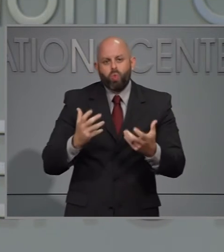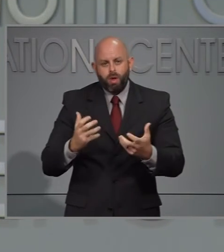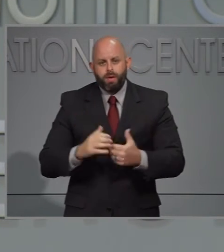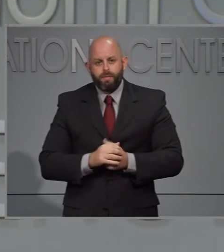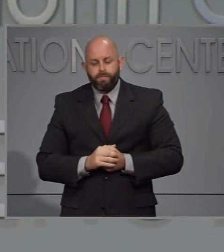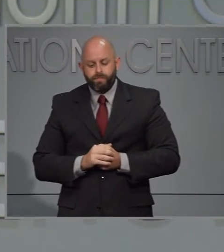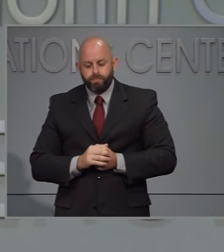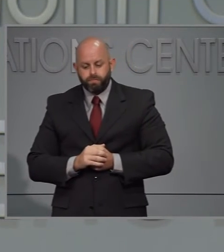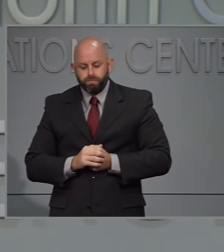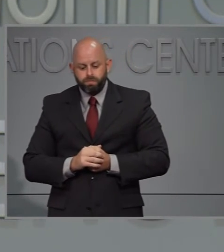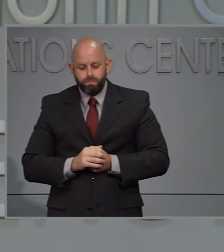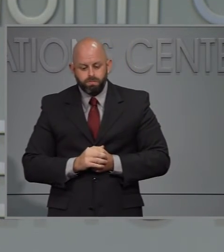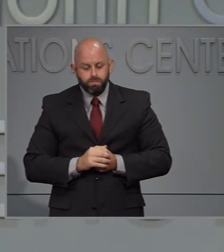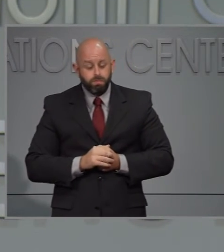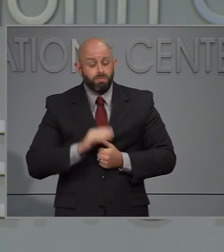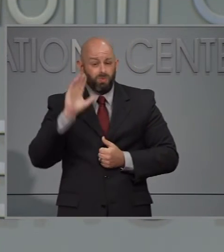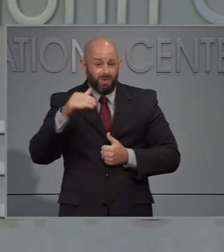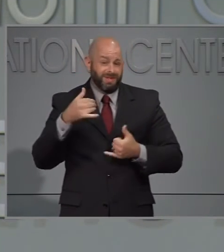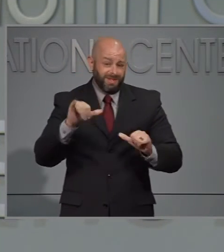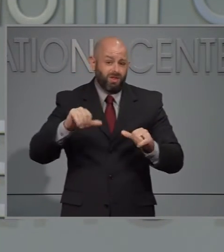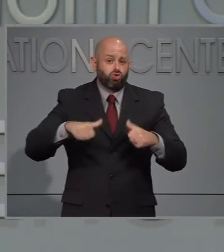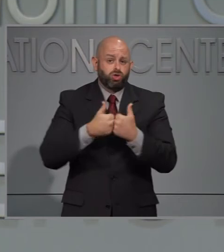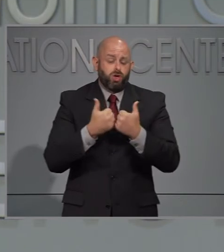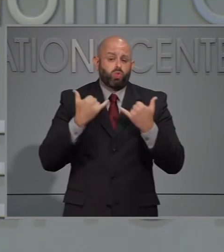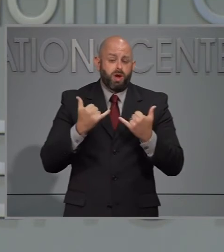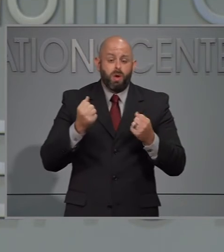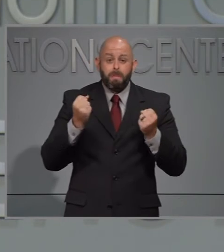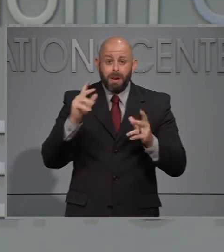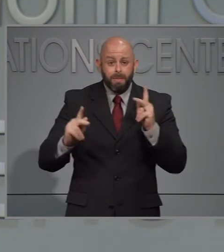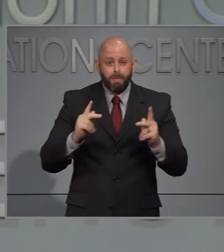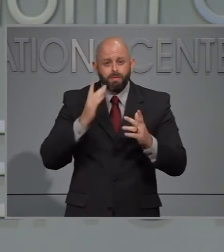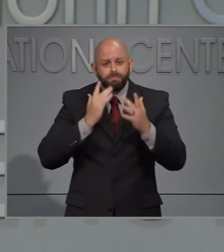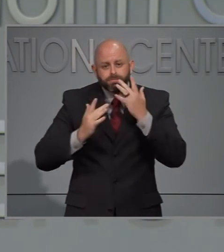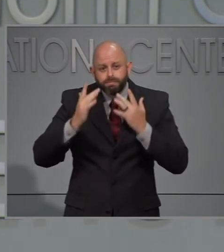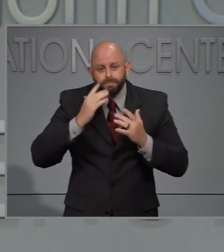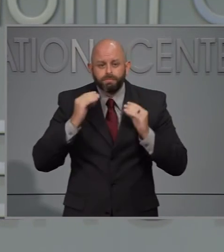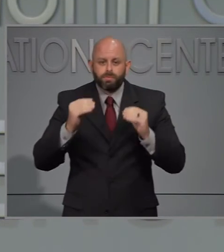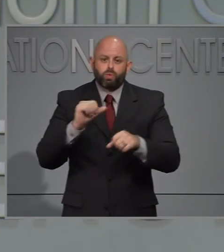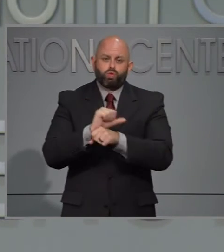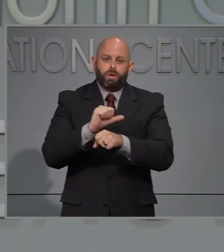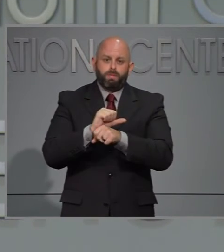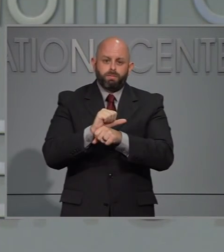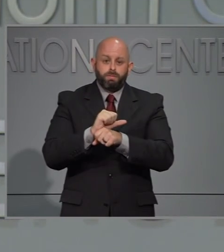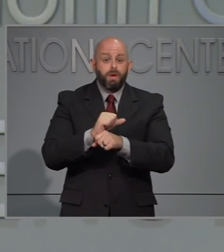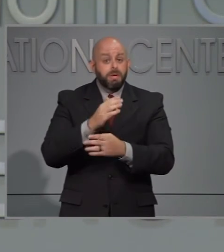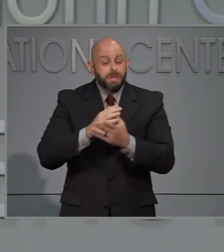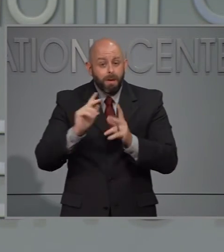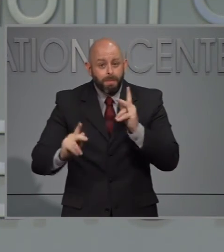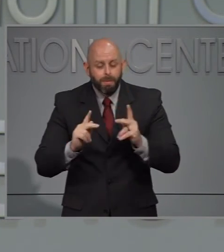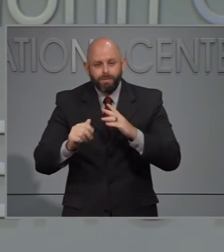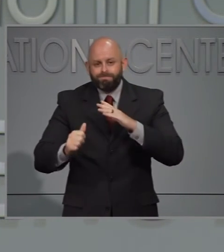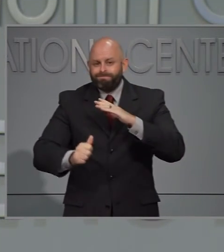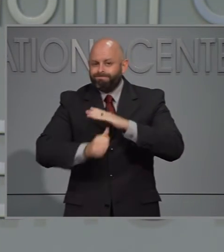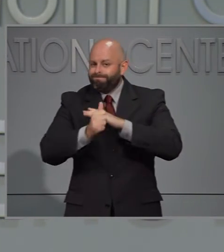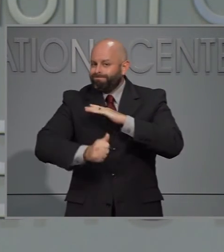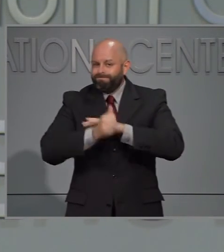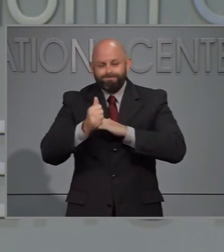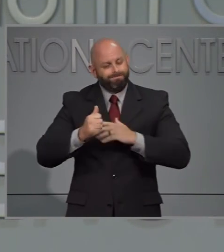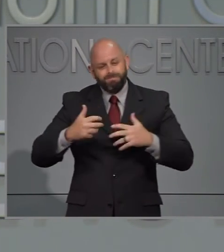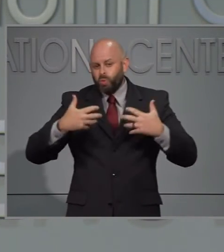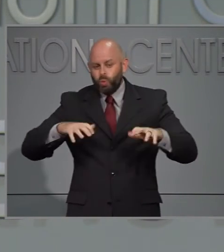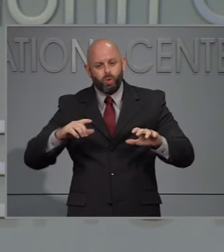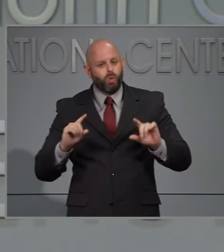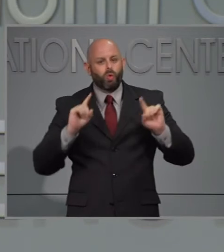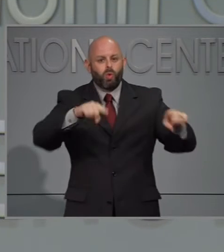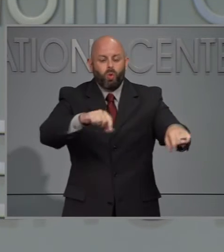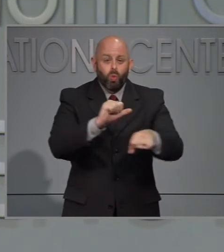desafío en este momento para muchas de las personas que entren a la fuerza laboral y trabajen fuera de la casa, ya sea